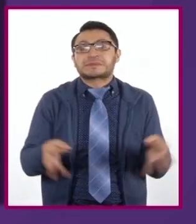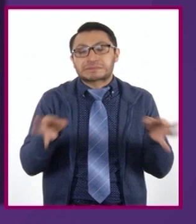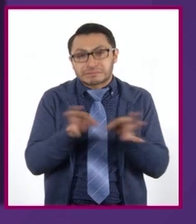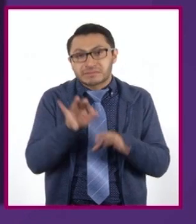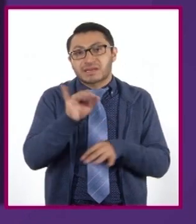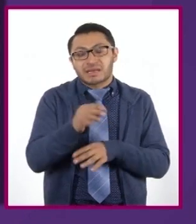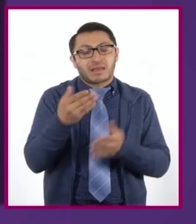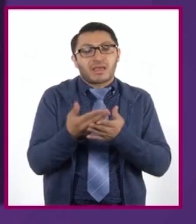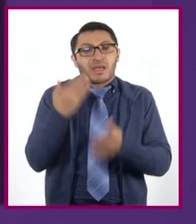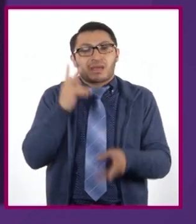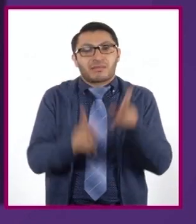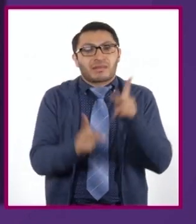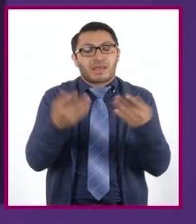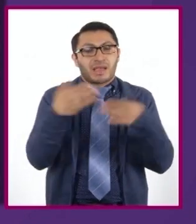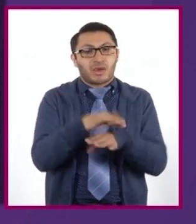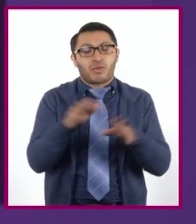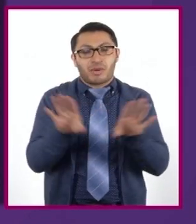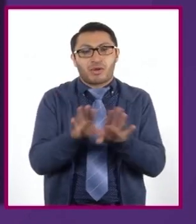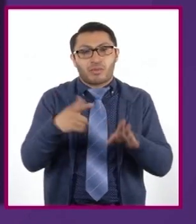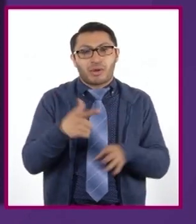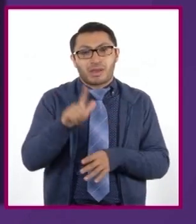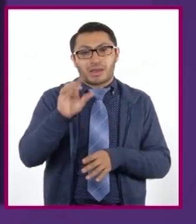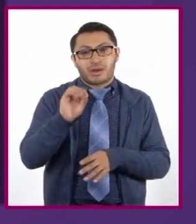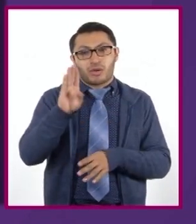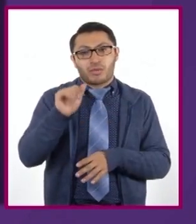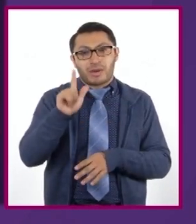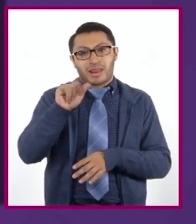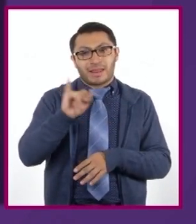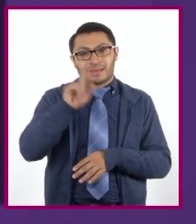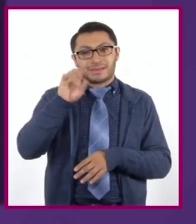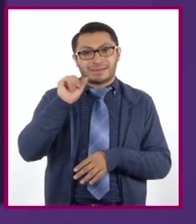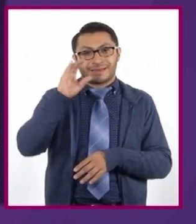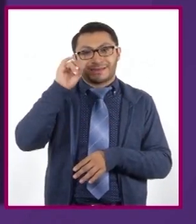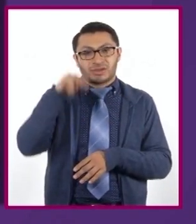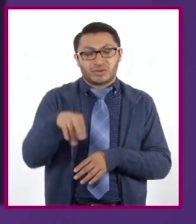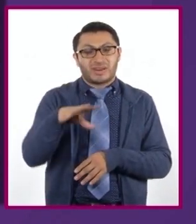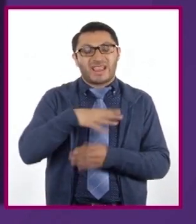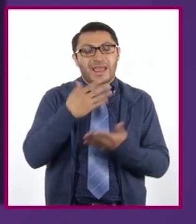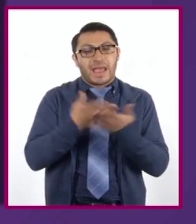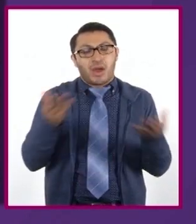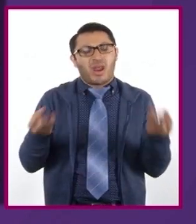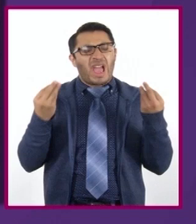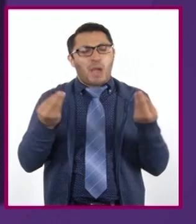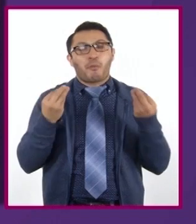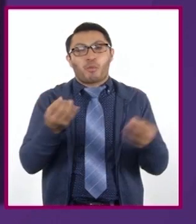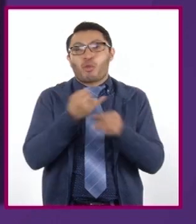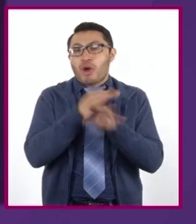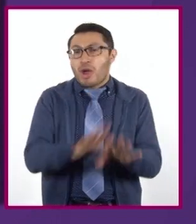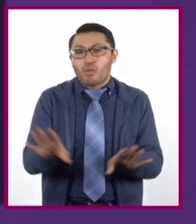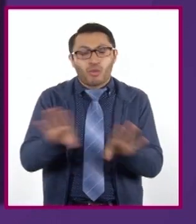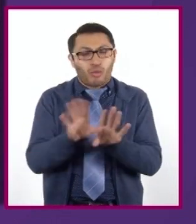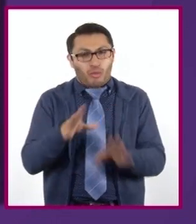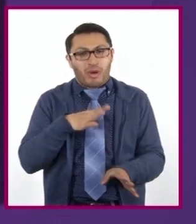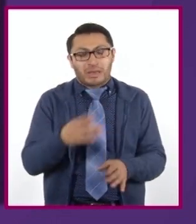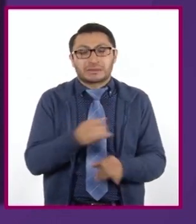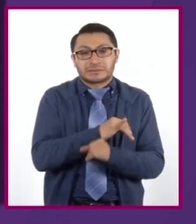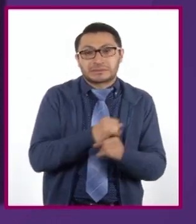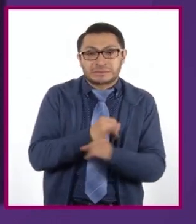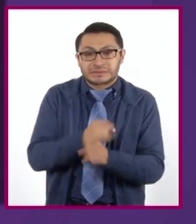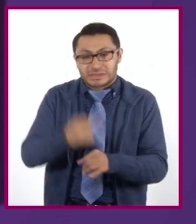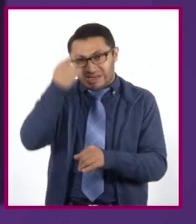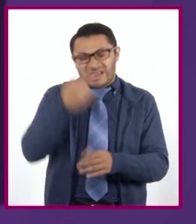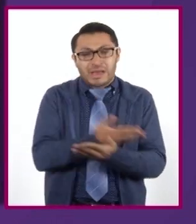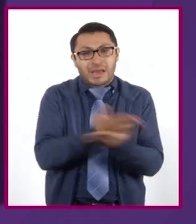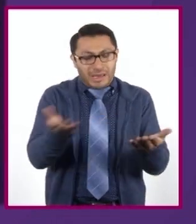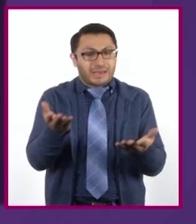había hablado antes con el asunto de la globalización. Ahora con tanta información que está disponible a la mano para